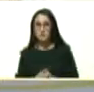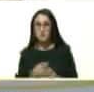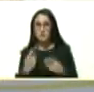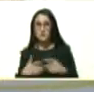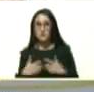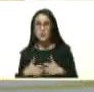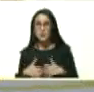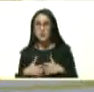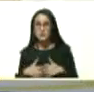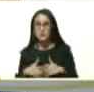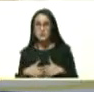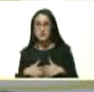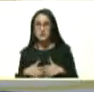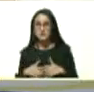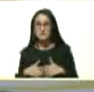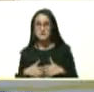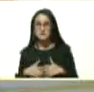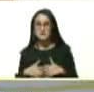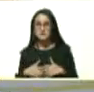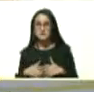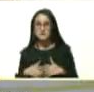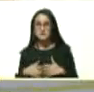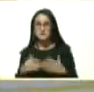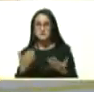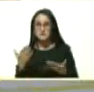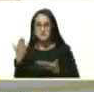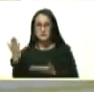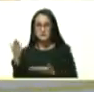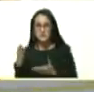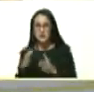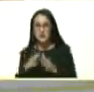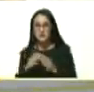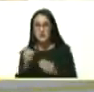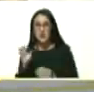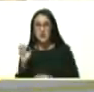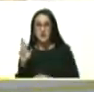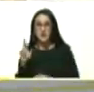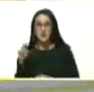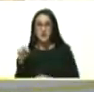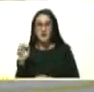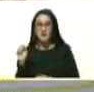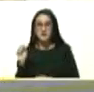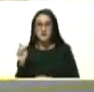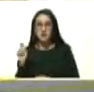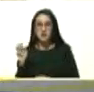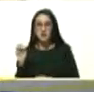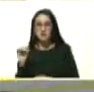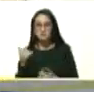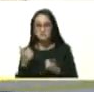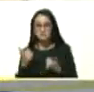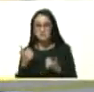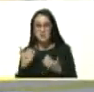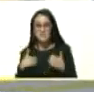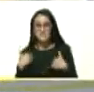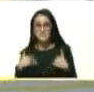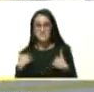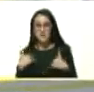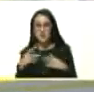industria Don Pedro, a Teotiste y a Ernesto. Excelente, bueno,